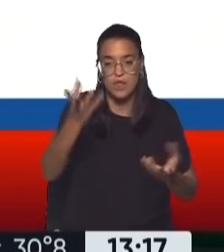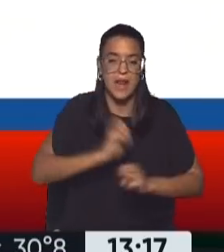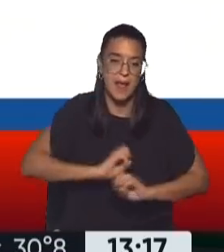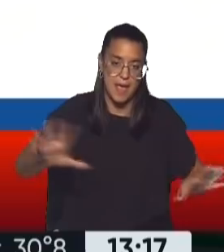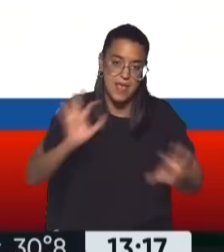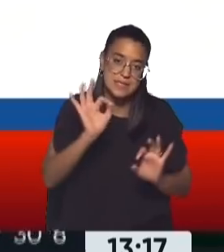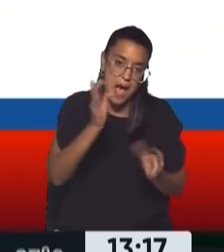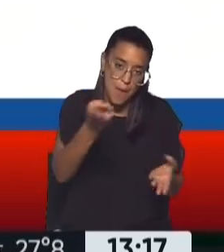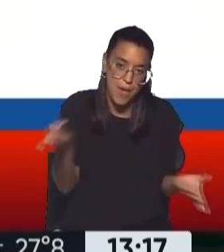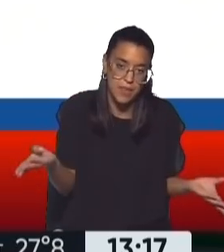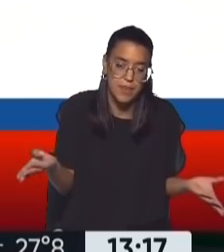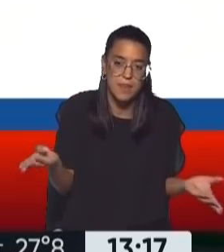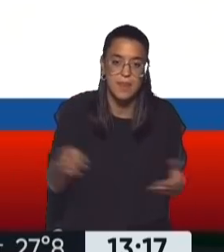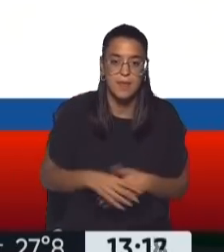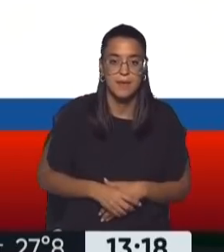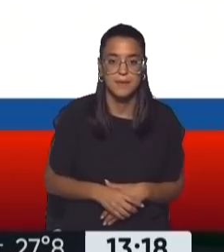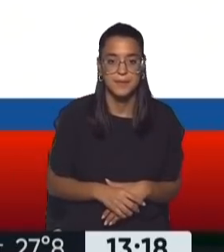tragedia.